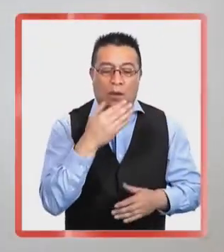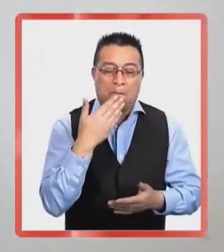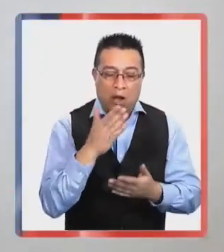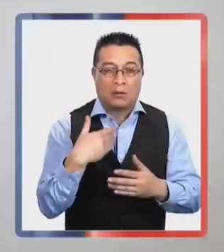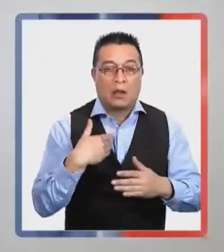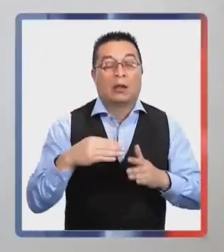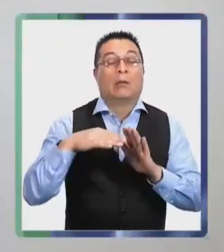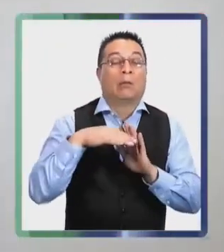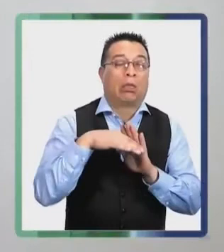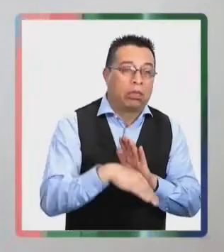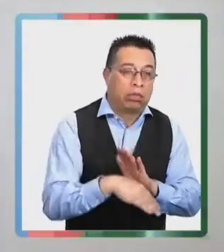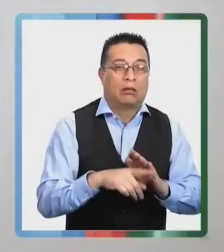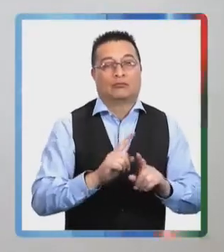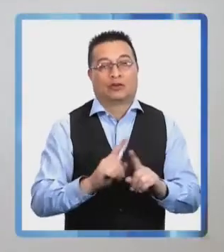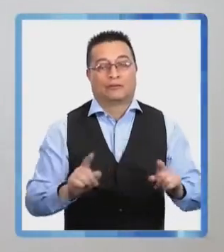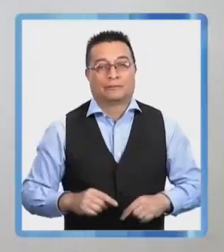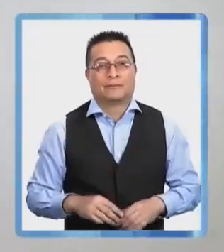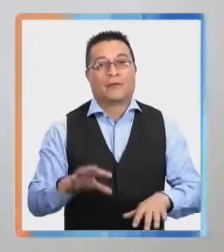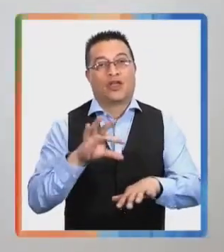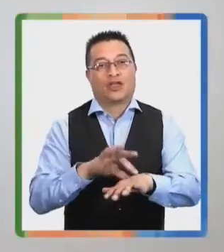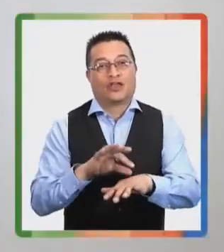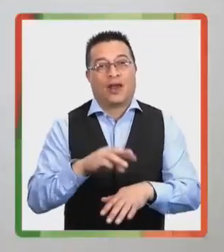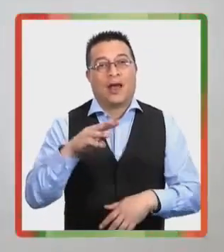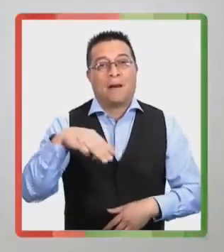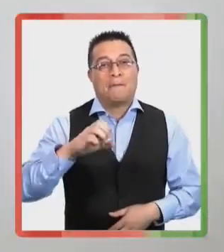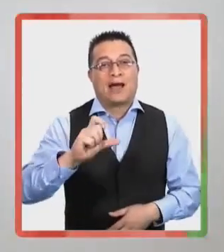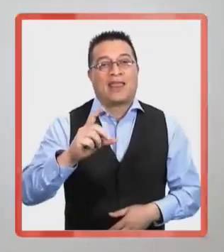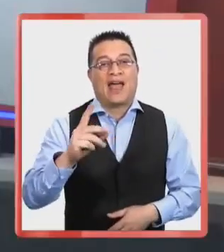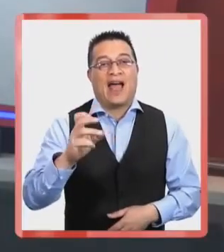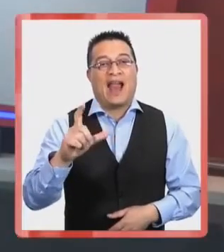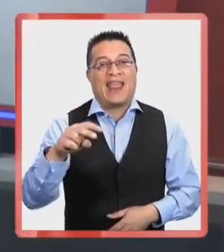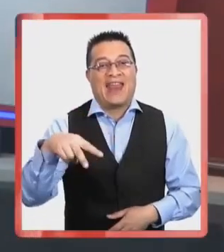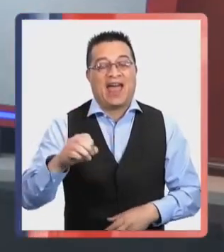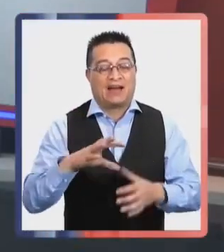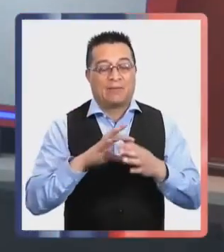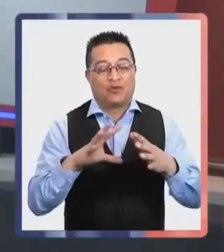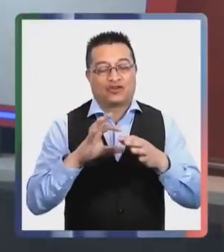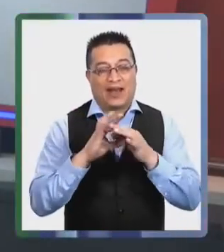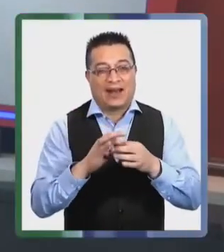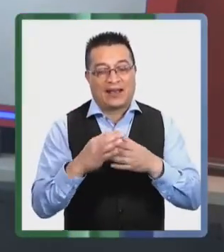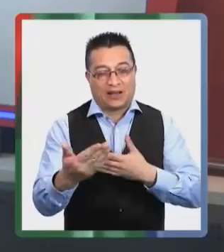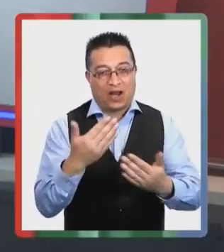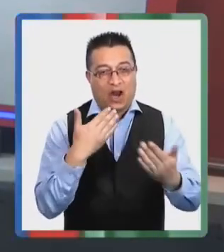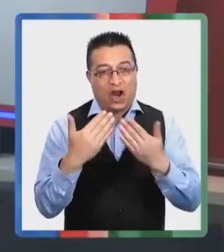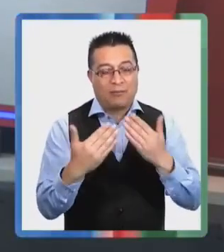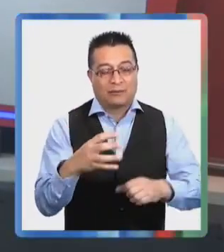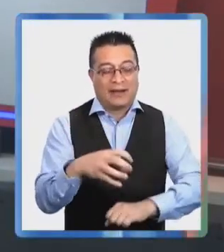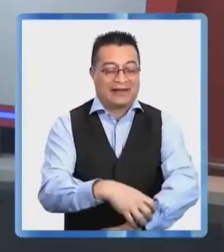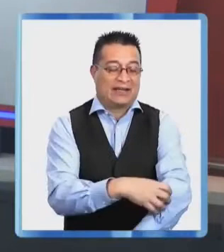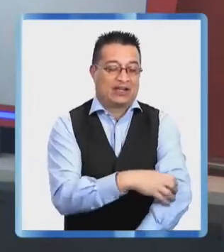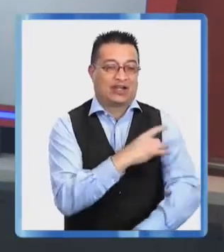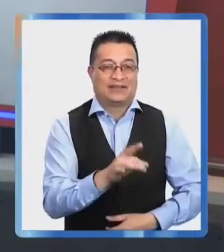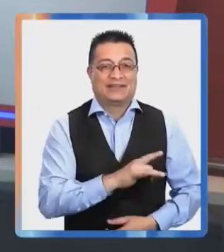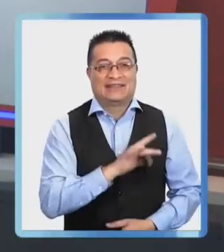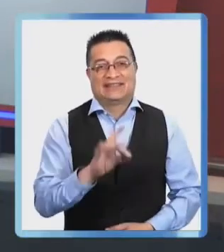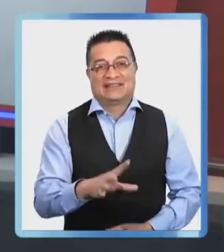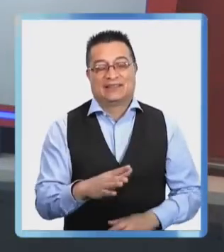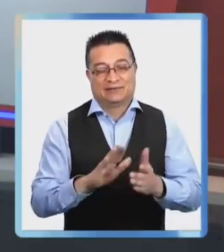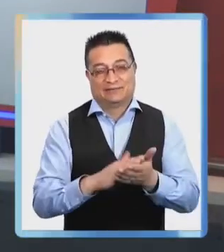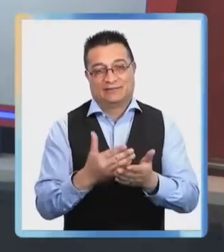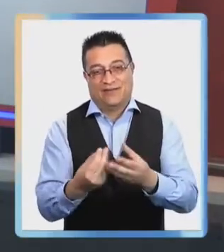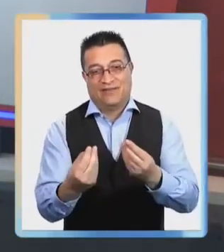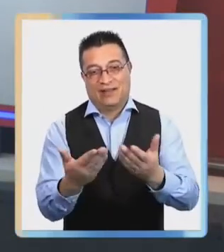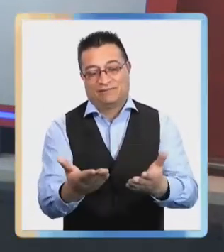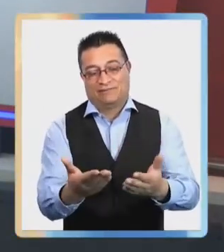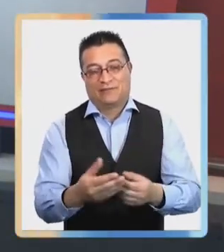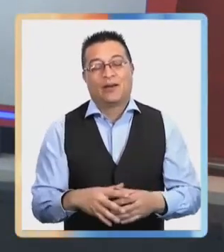manos, de uso de mascarillas que evitan también las descompensaciones. Doctora Magdalena Galarce, un abrazo muy grande y muchísimas gracias por esta